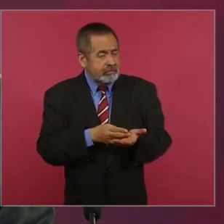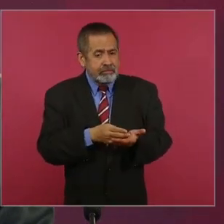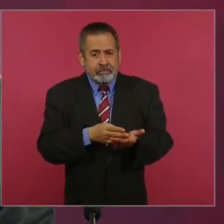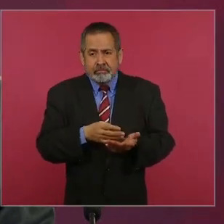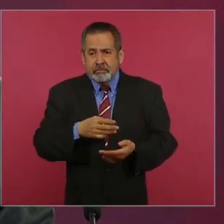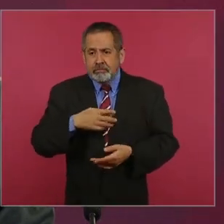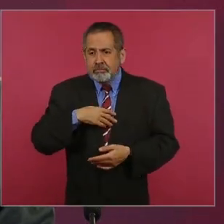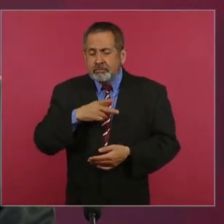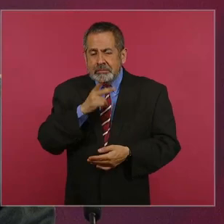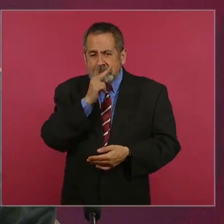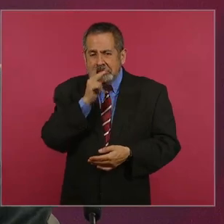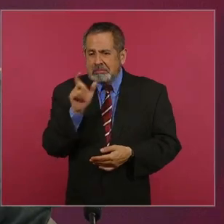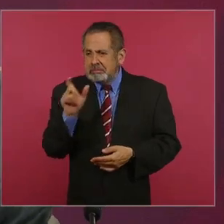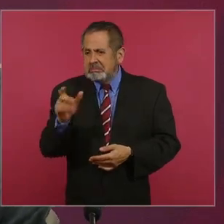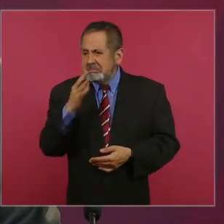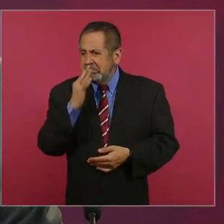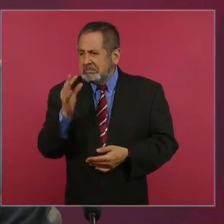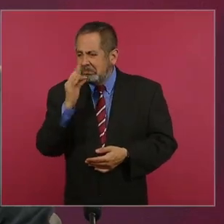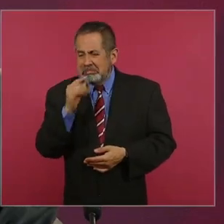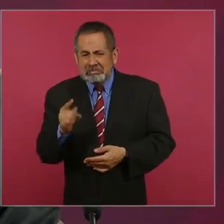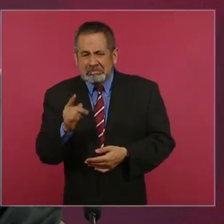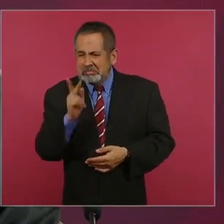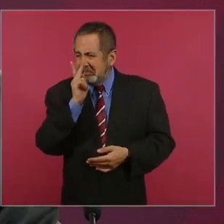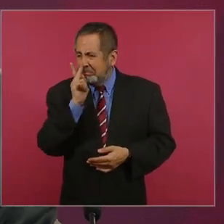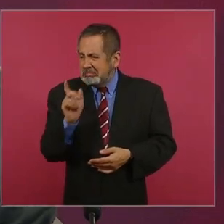a partir de una